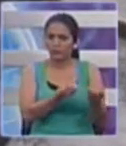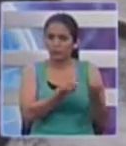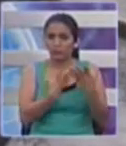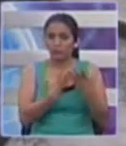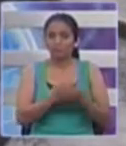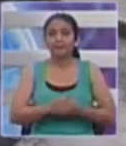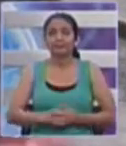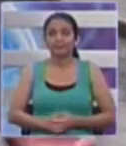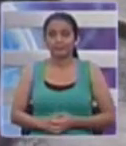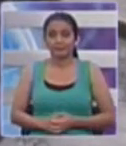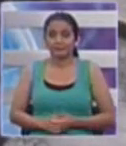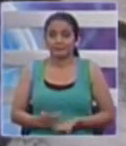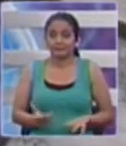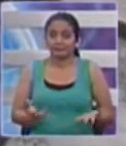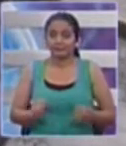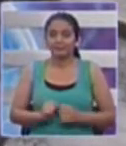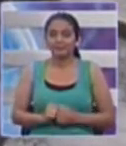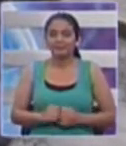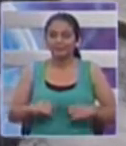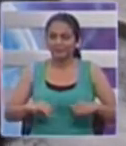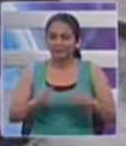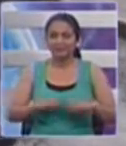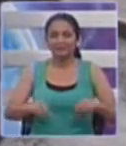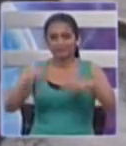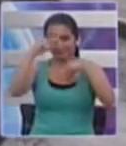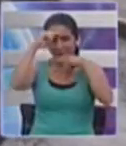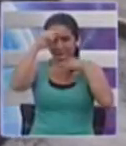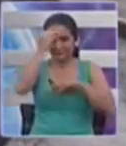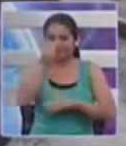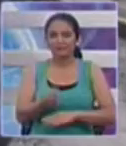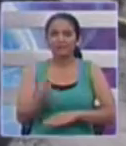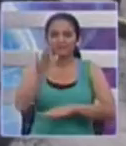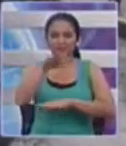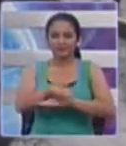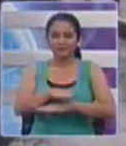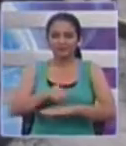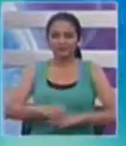electoral con eso como información maría antonieta tu continuas buenas tardes